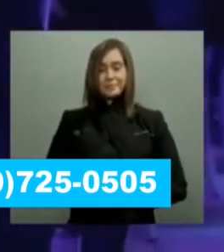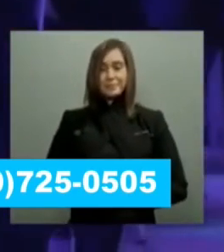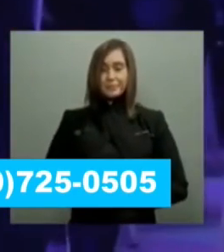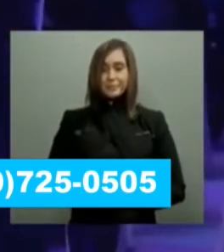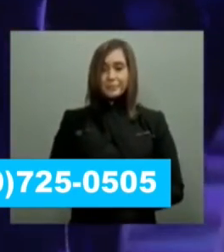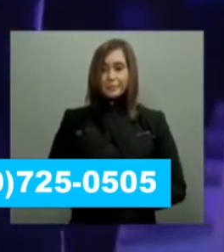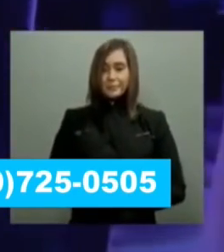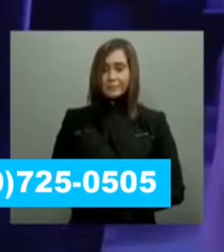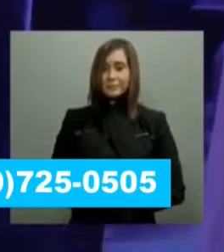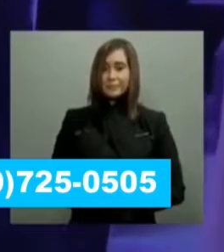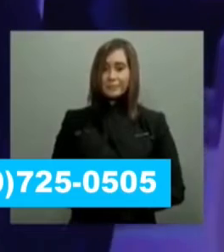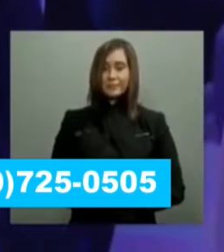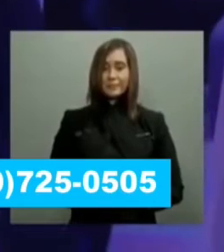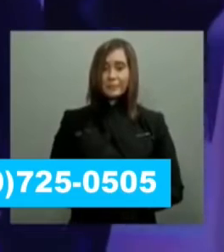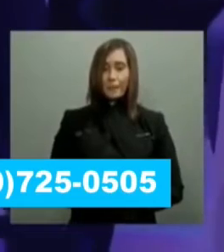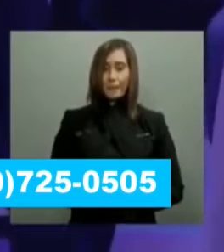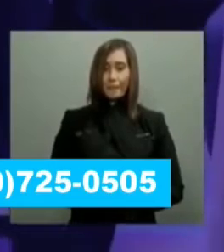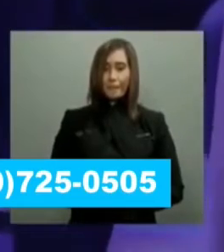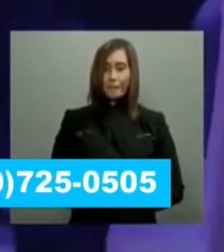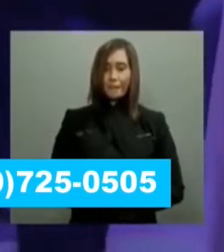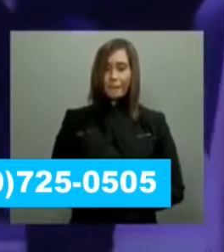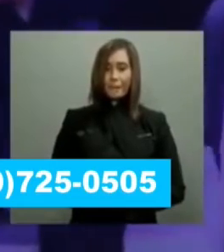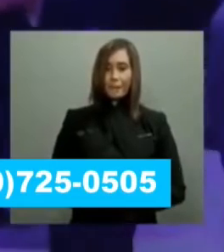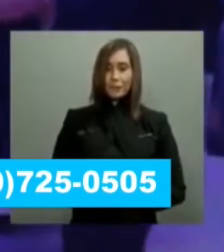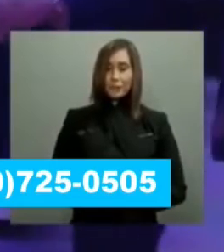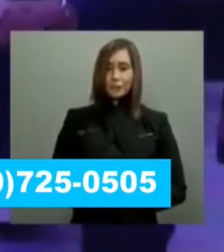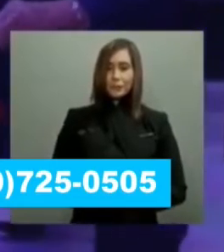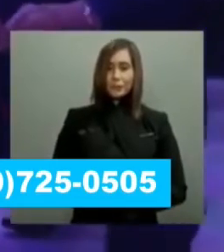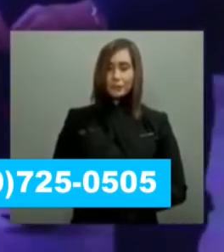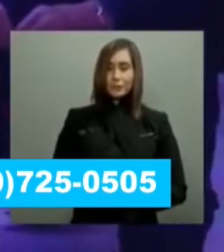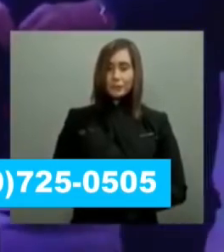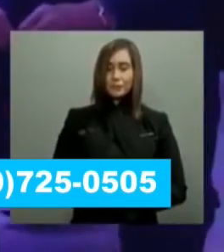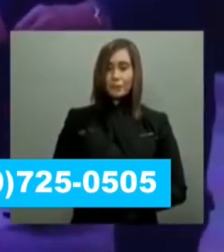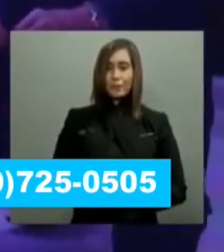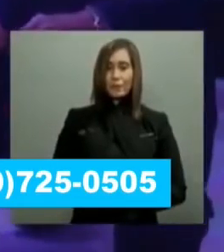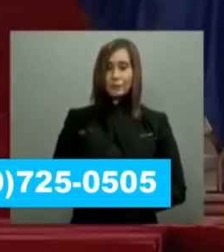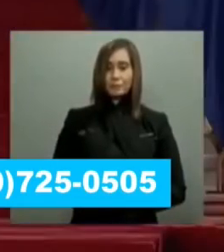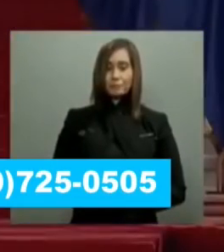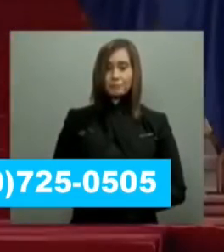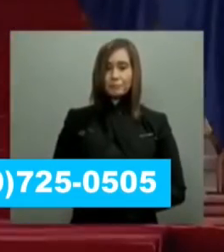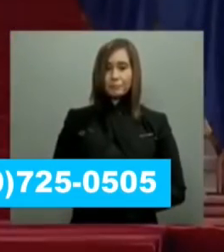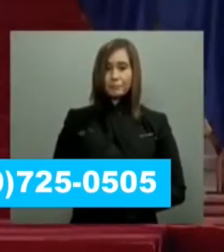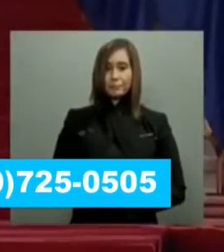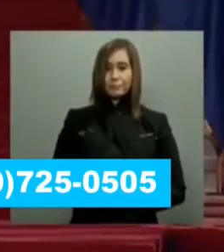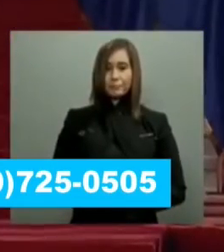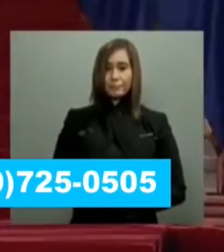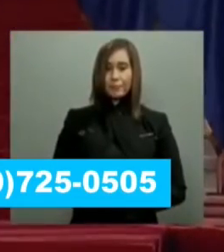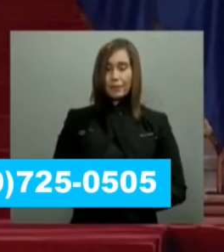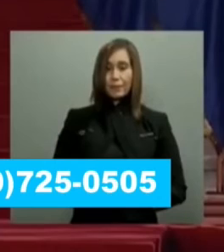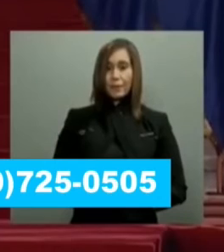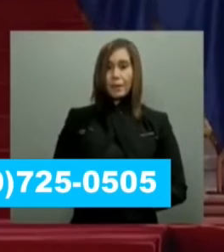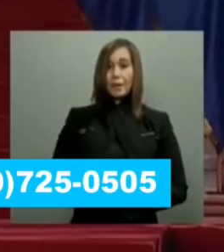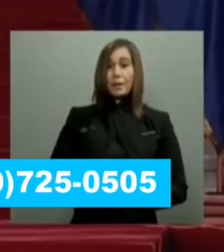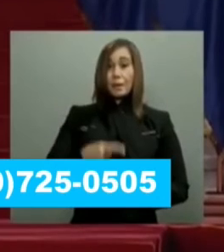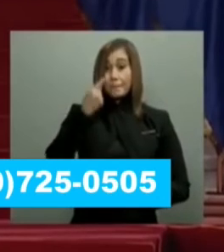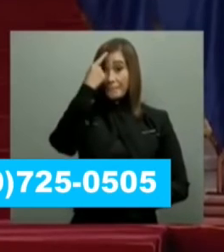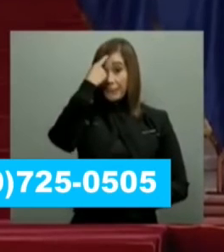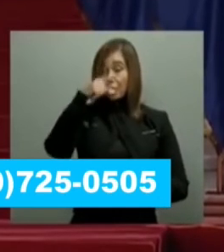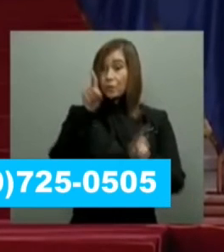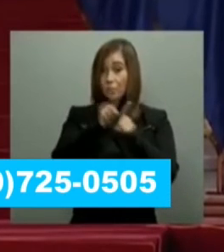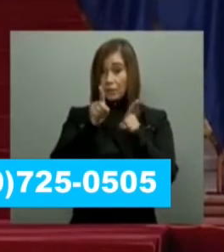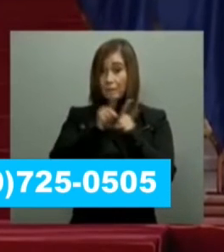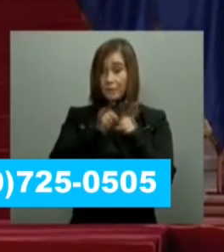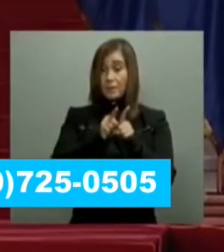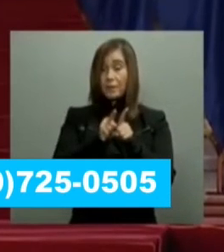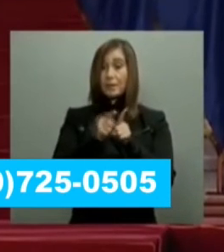pues no se le había preocupado antes no hay calidad moral para ni domínguez brito ni fulano de tal